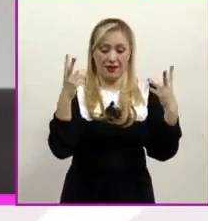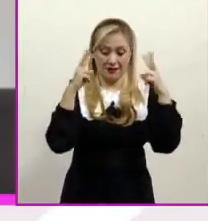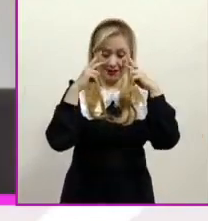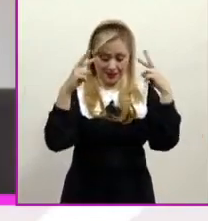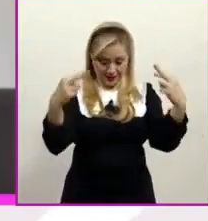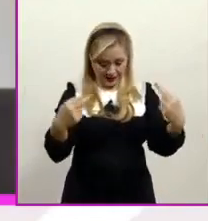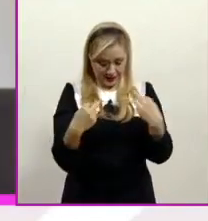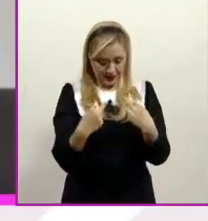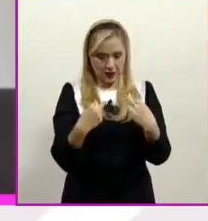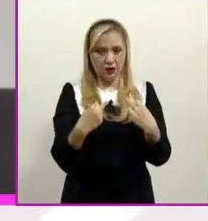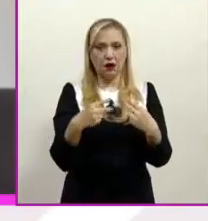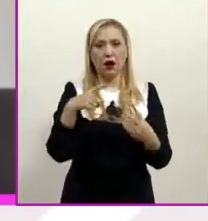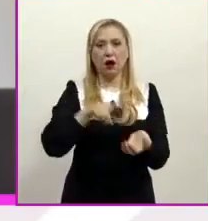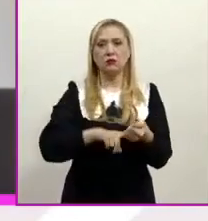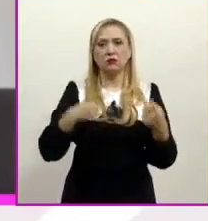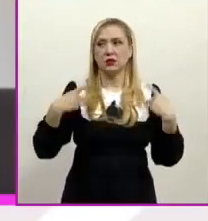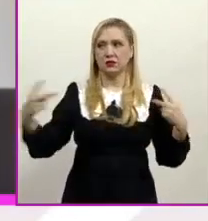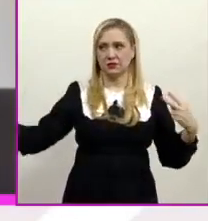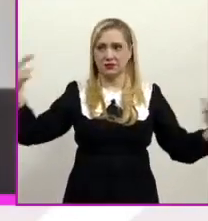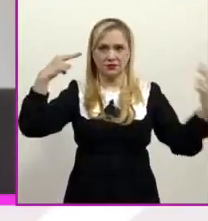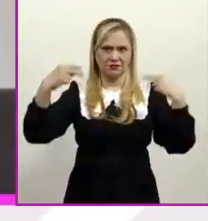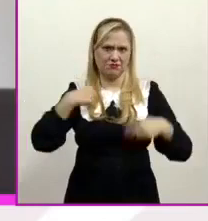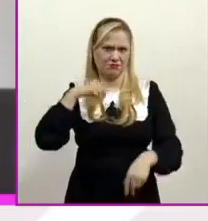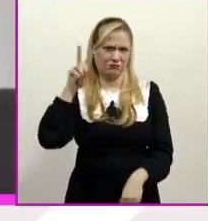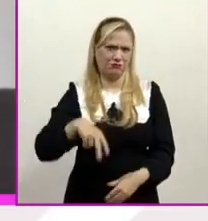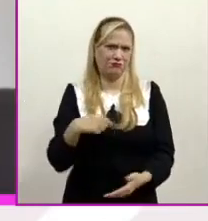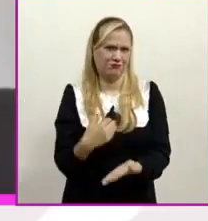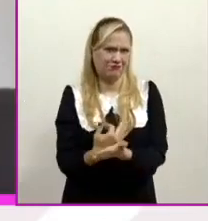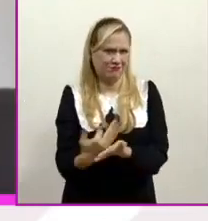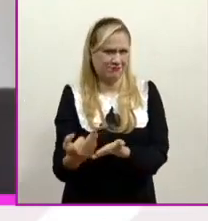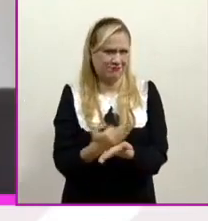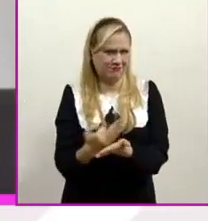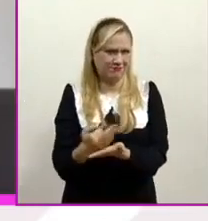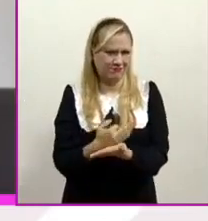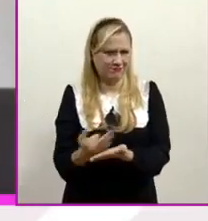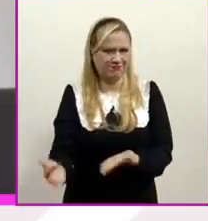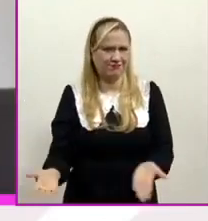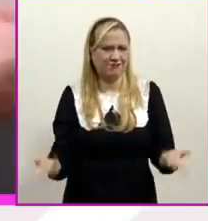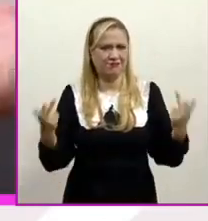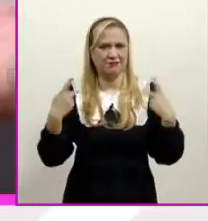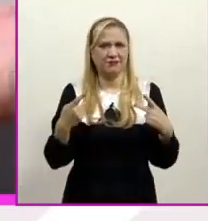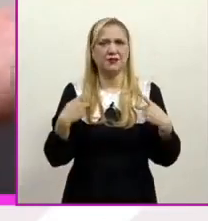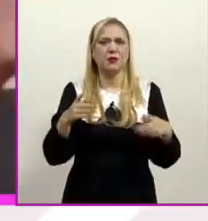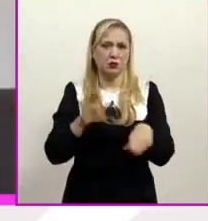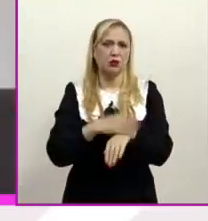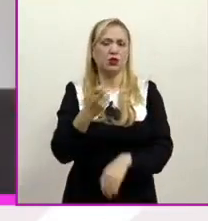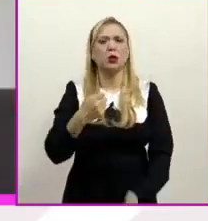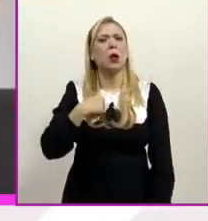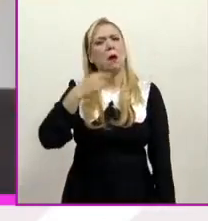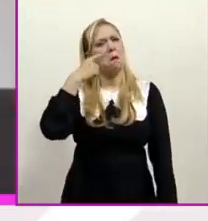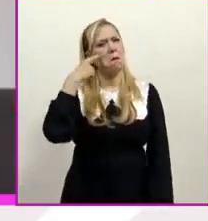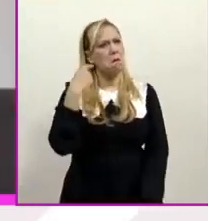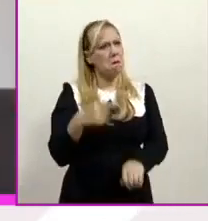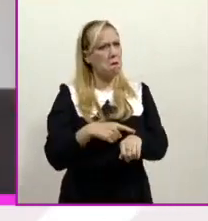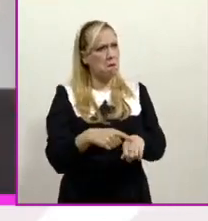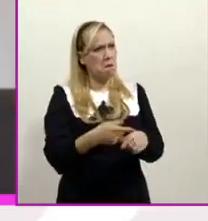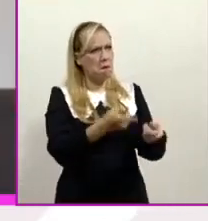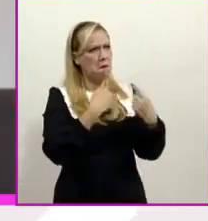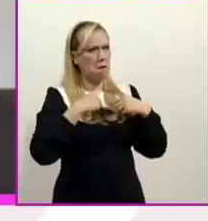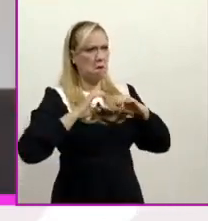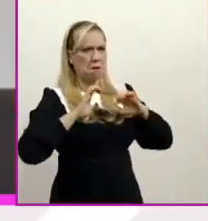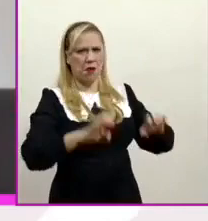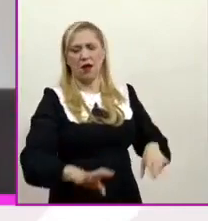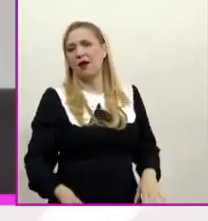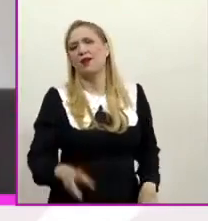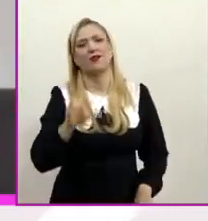de lo que el mundo nos percibe. Entonces ahí es donde nos damos cuenta por qué la gente no reconoce que ha vivido racismo. Lo que pasa es que no se han dado cuenta. Esa